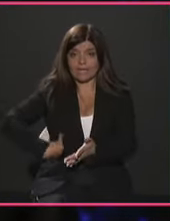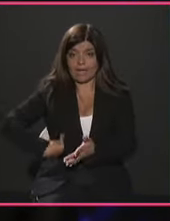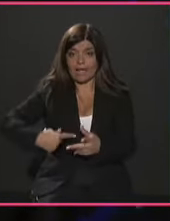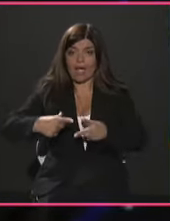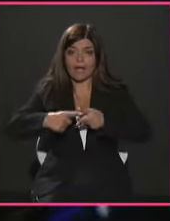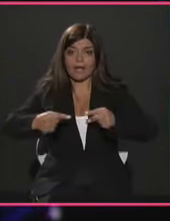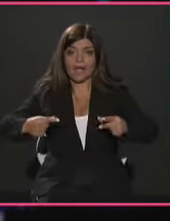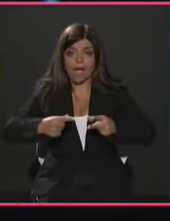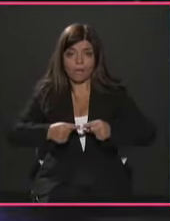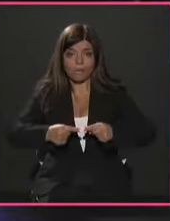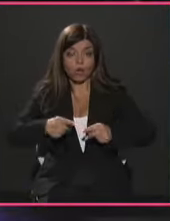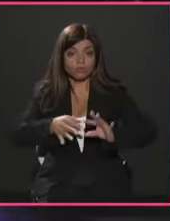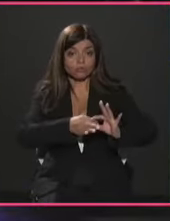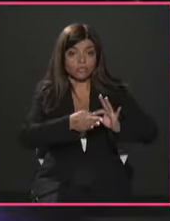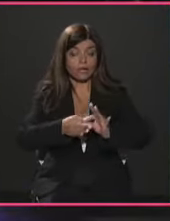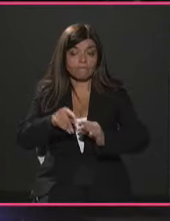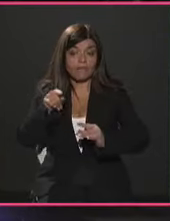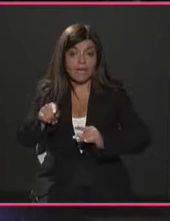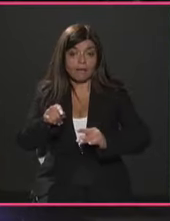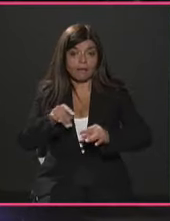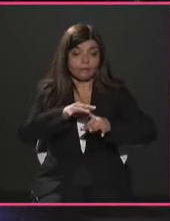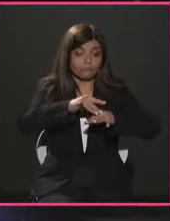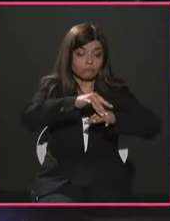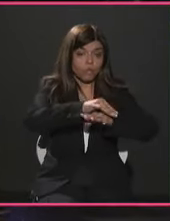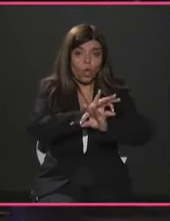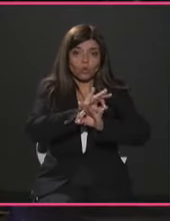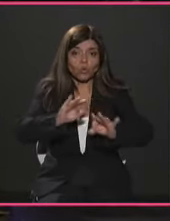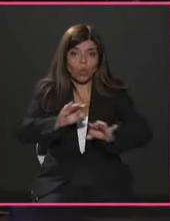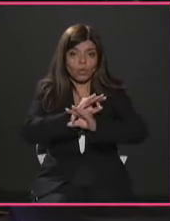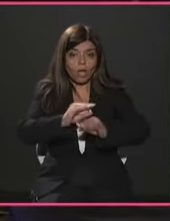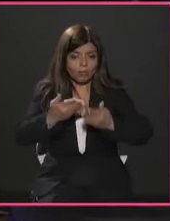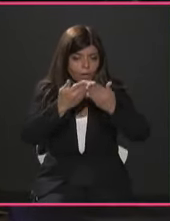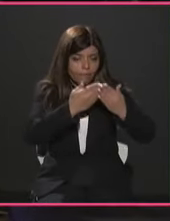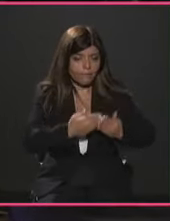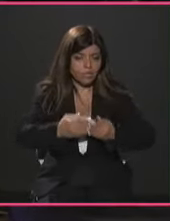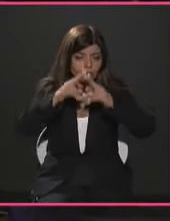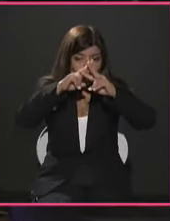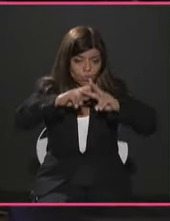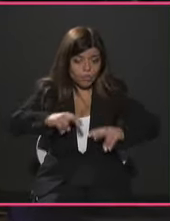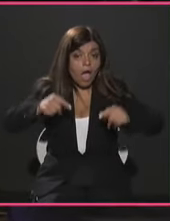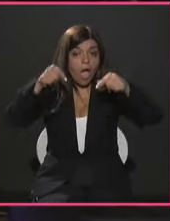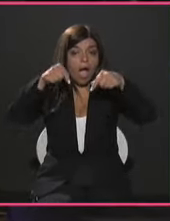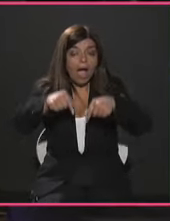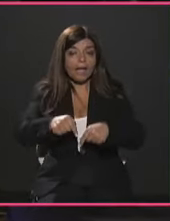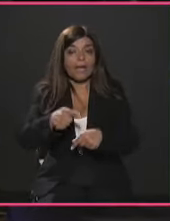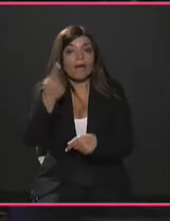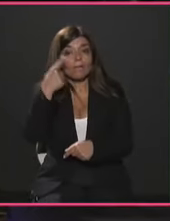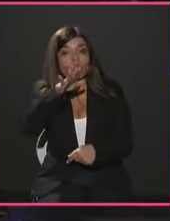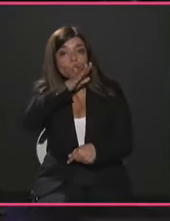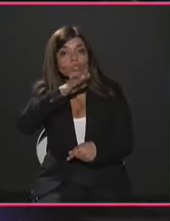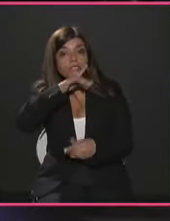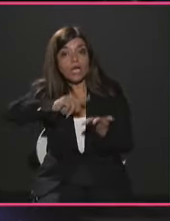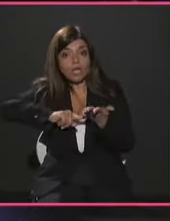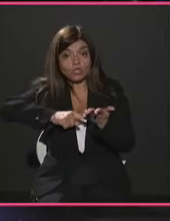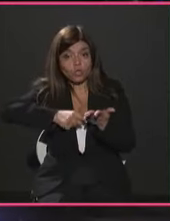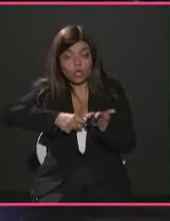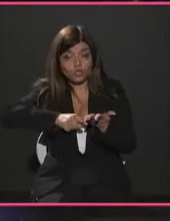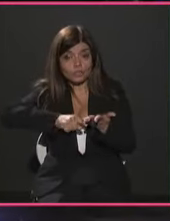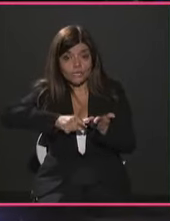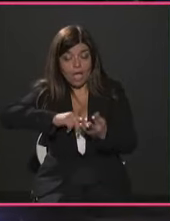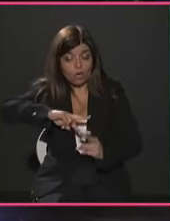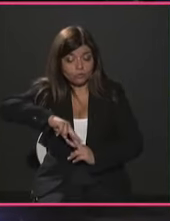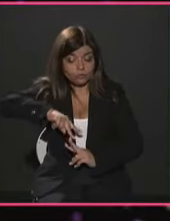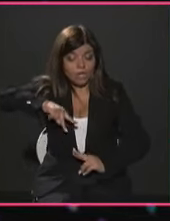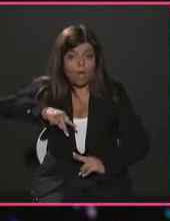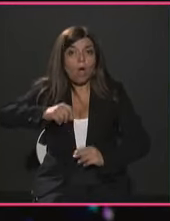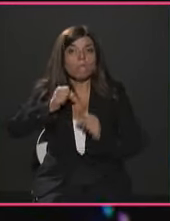significa que probablemente estos organismos que nunca se habían secuenciado acá pero utilizamos nosotros nuestra tecnología de genomas